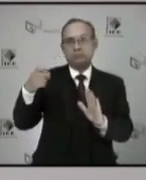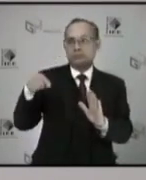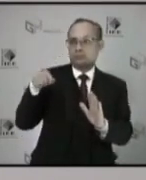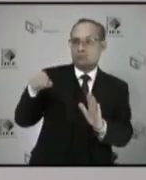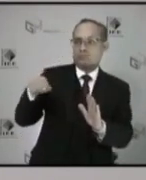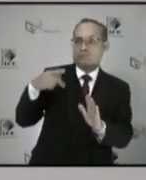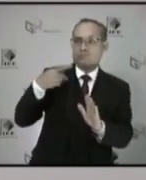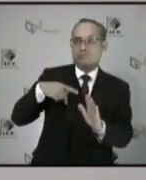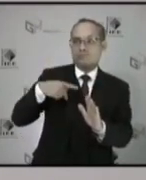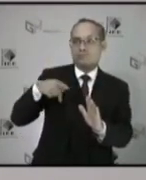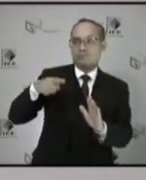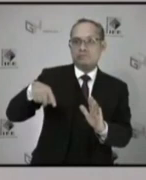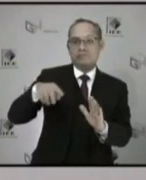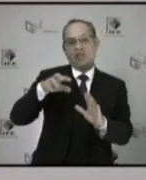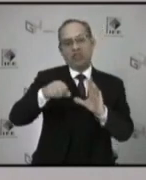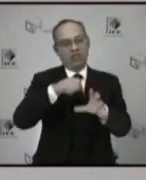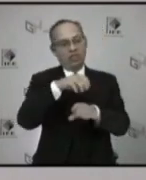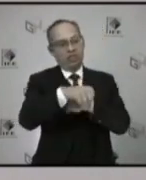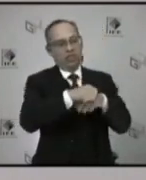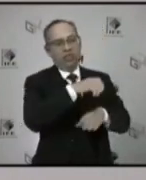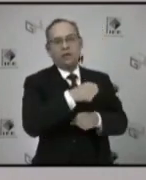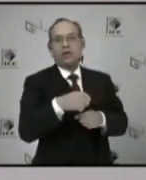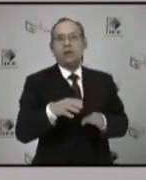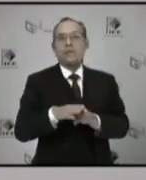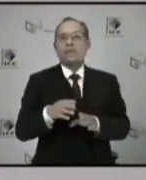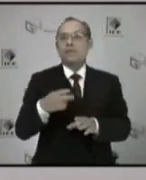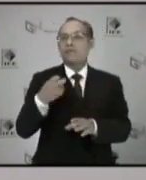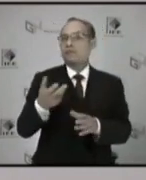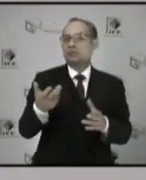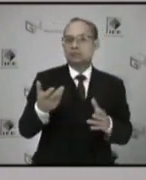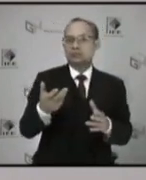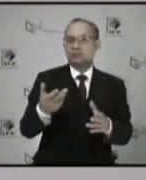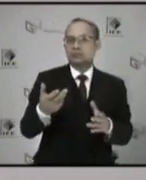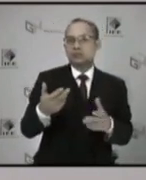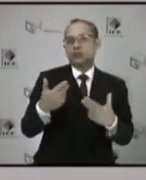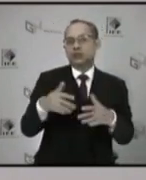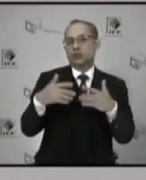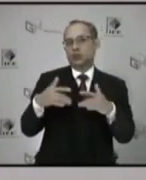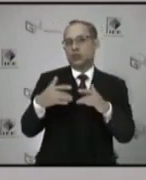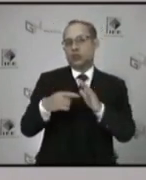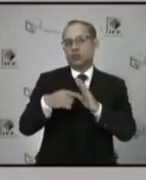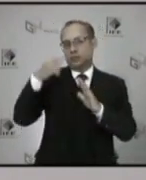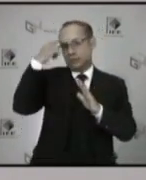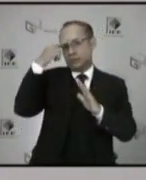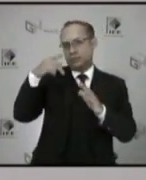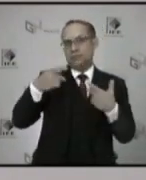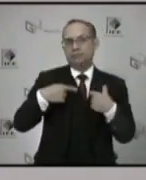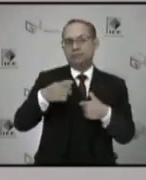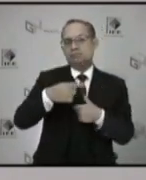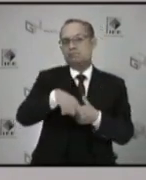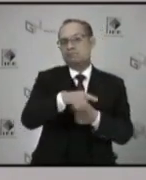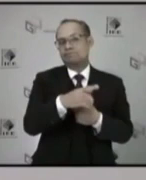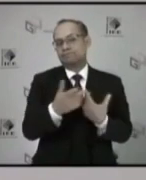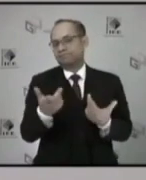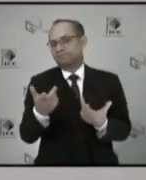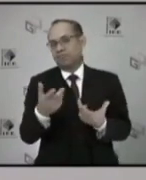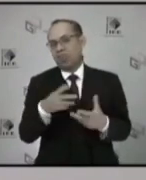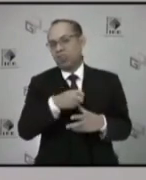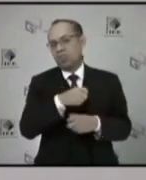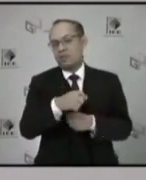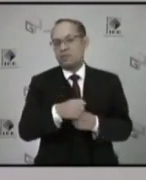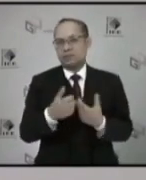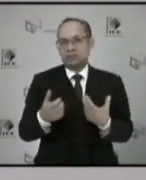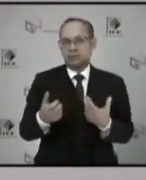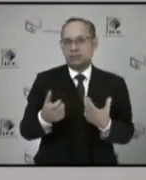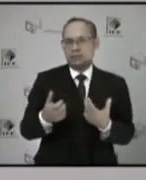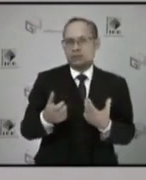estas personas que solamente lucran con el dolor de las personas. Hay que preguntarle a los cientos de